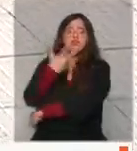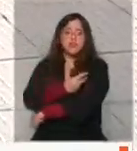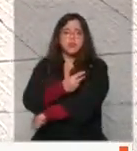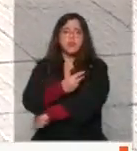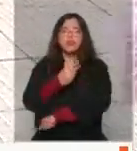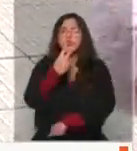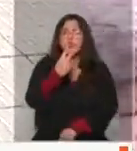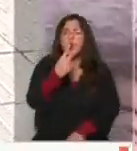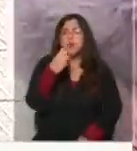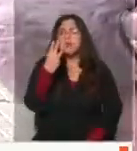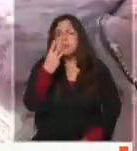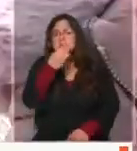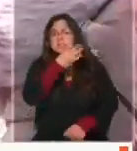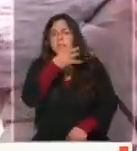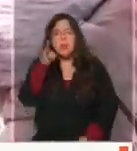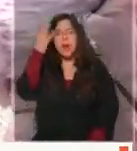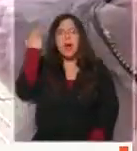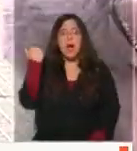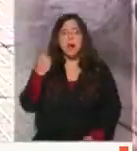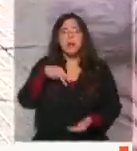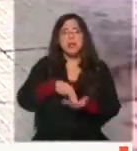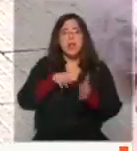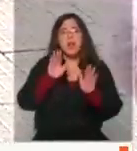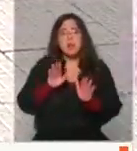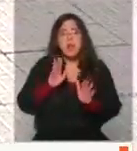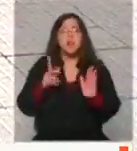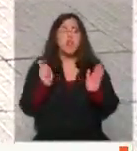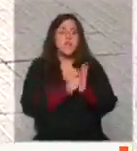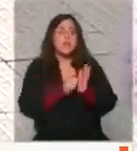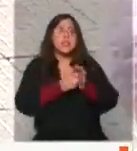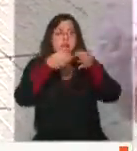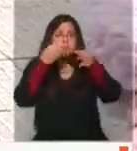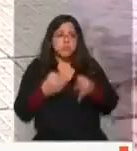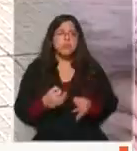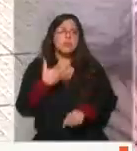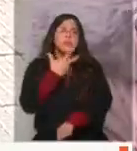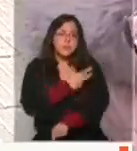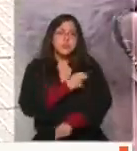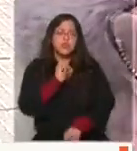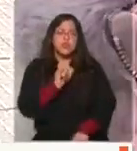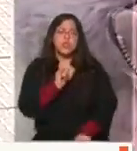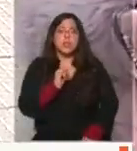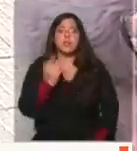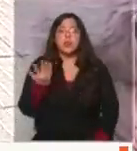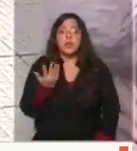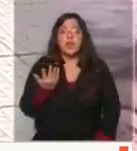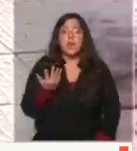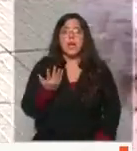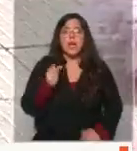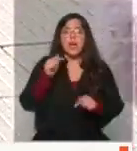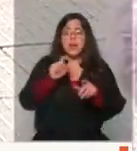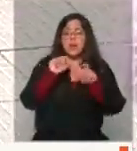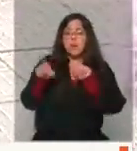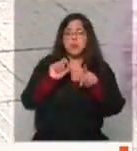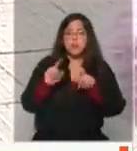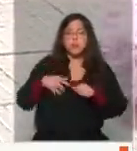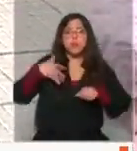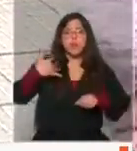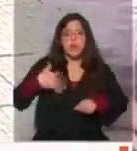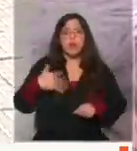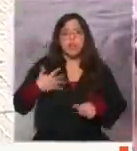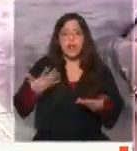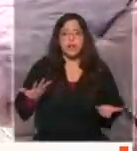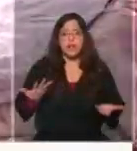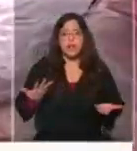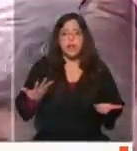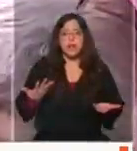2-3 semanas y la verdad es que estaba esperando que fuera la fecha para ponérsela, porque es un anticuerpo monoclonal que también no